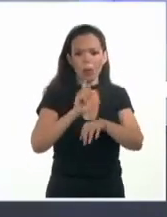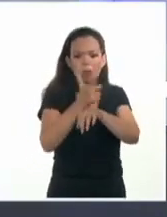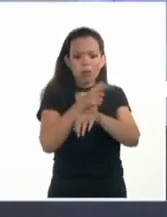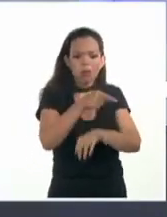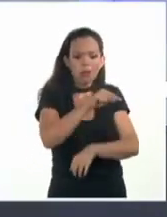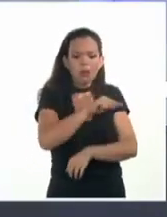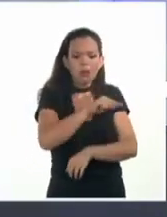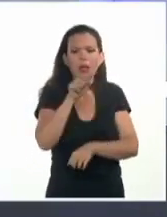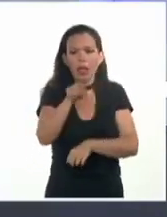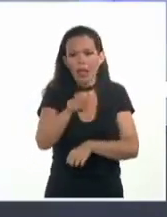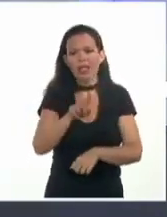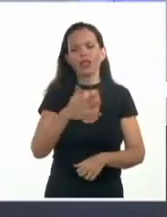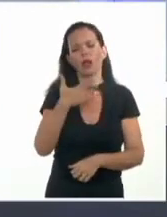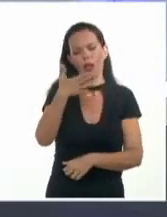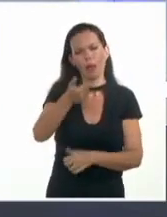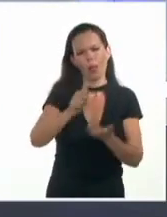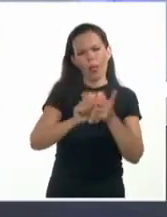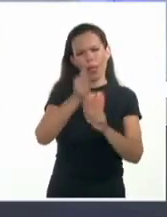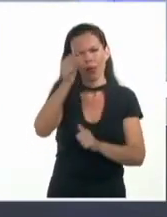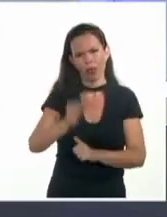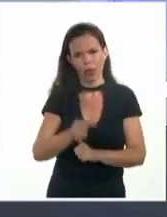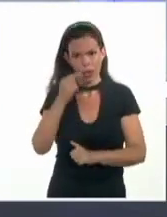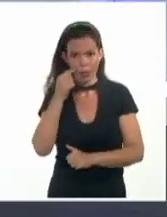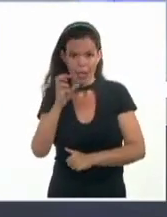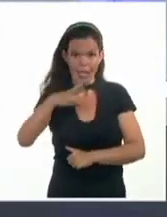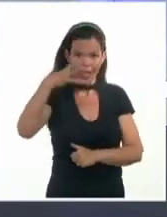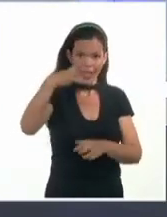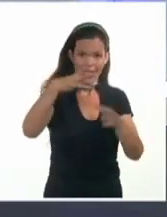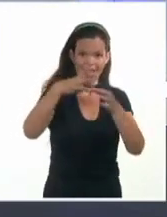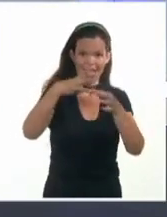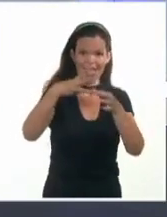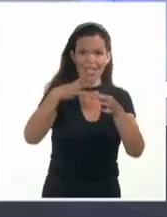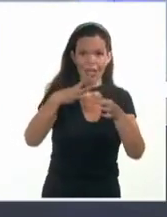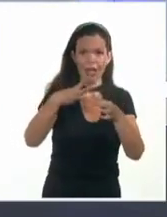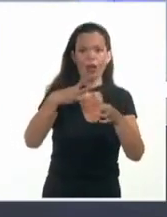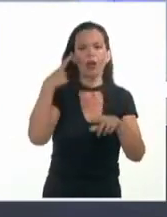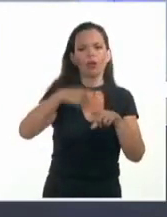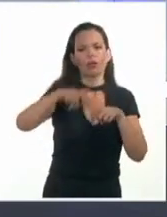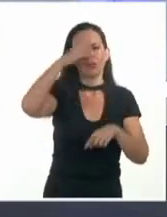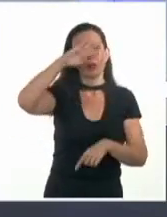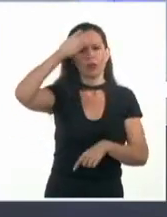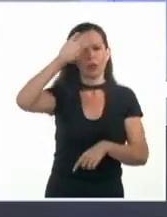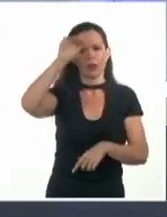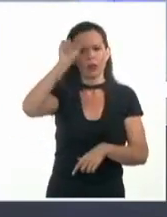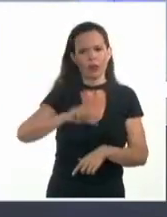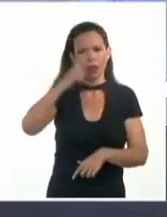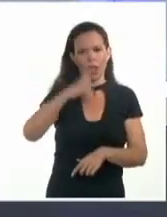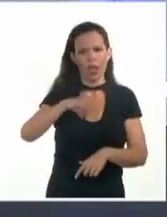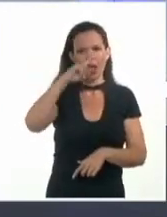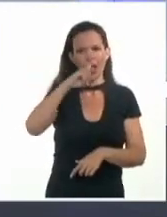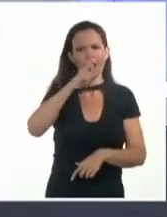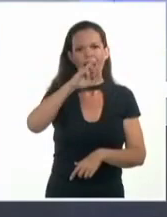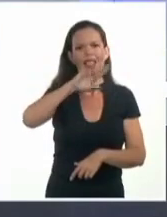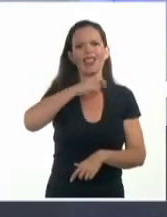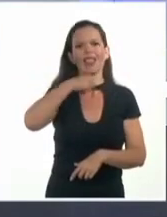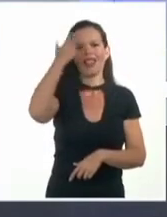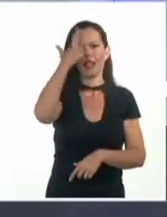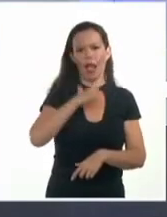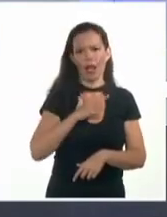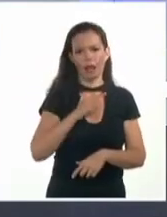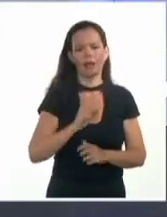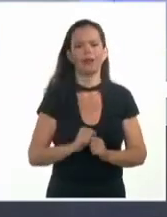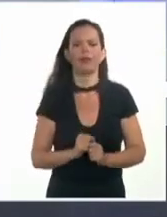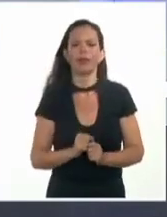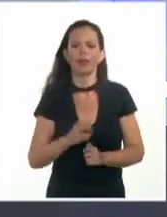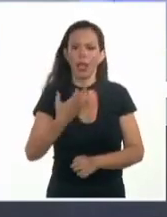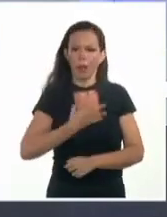es una de las mejores, y vemos también que en el tercer lugar aparece nuestra cubana Andrea Becali, así que medalla de bronce para ella con 2 minutos 70